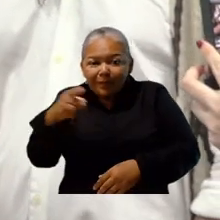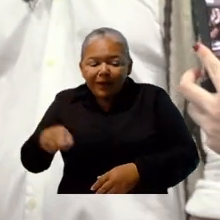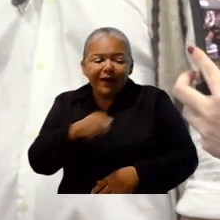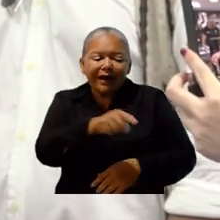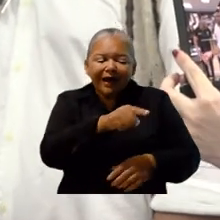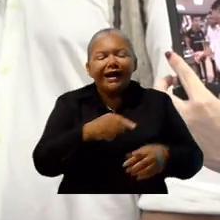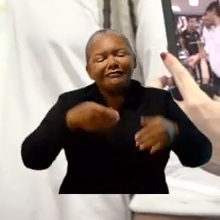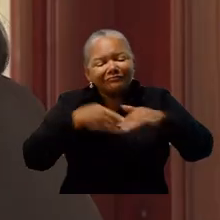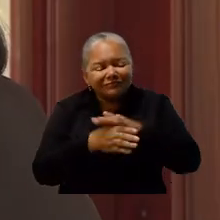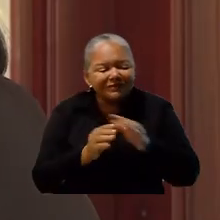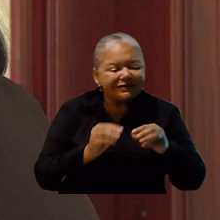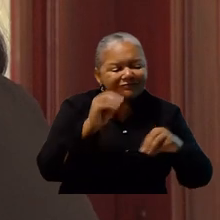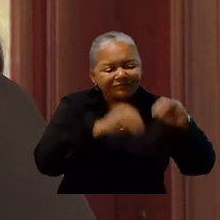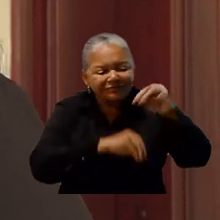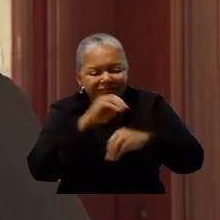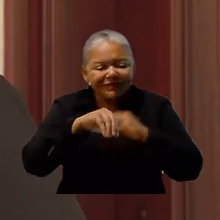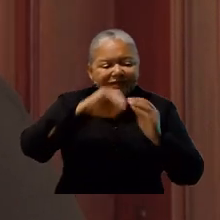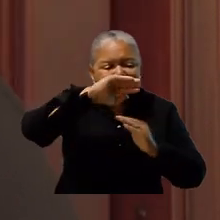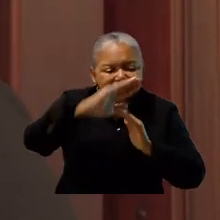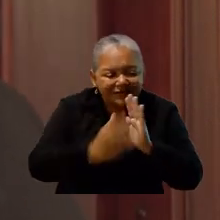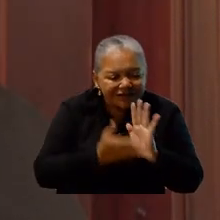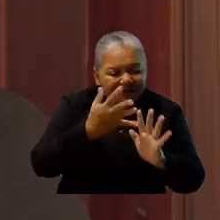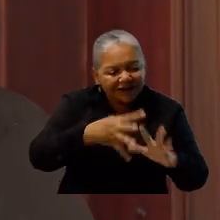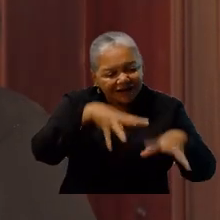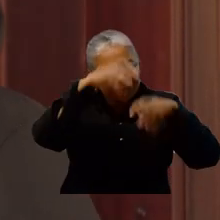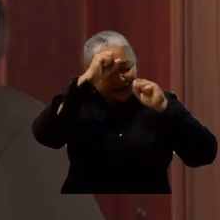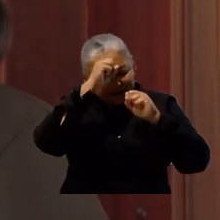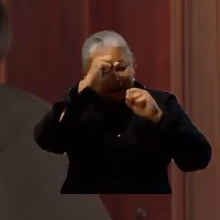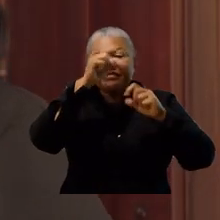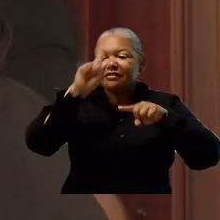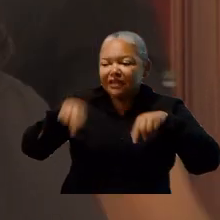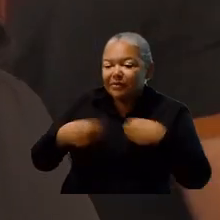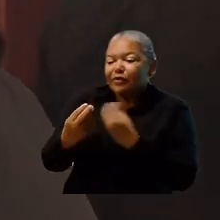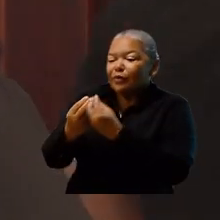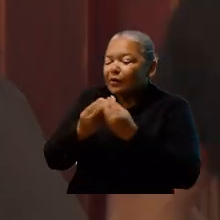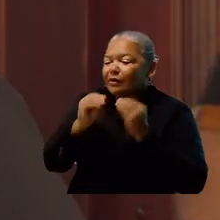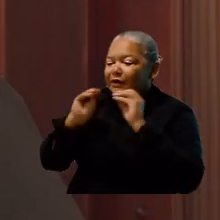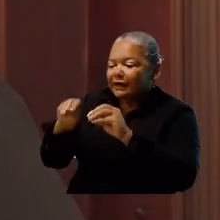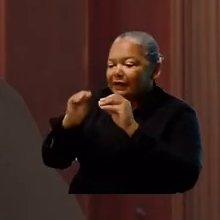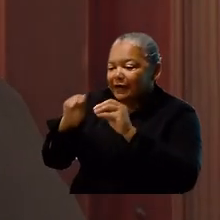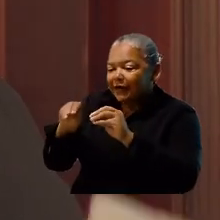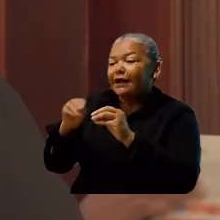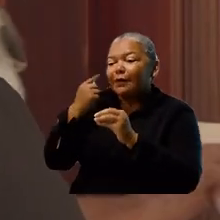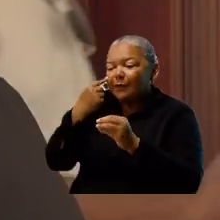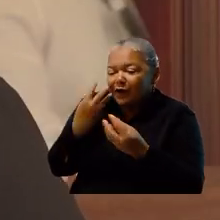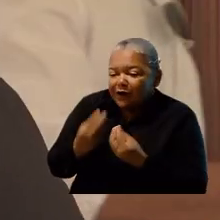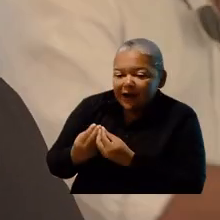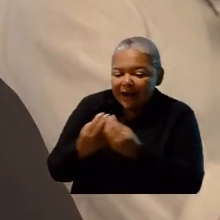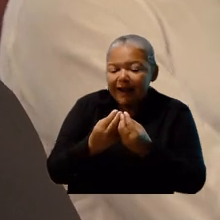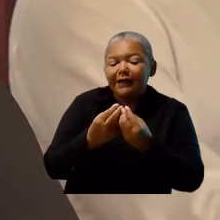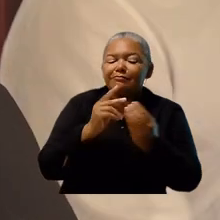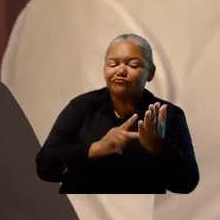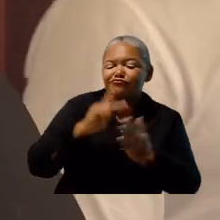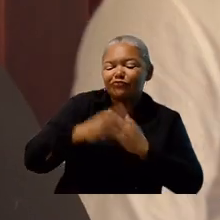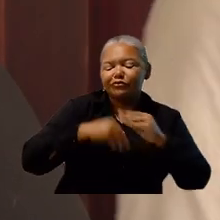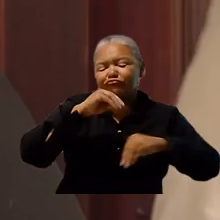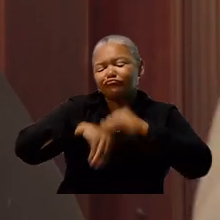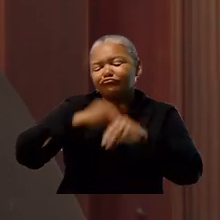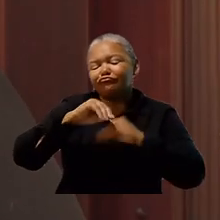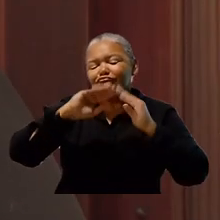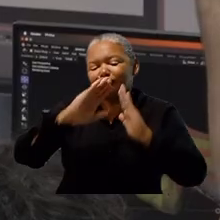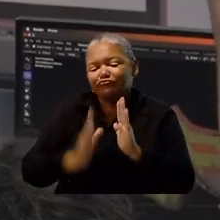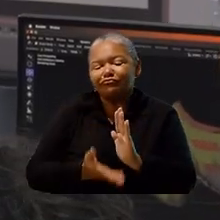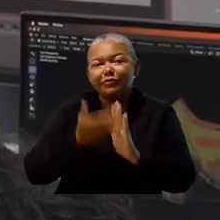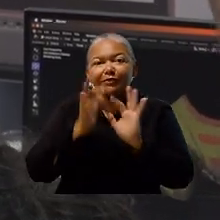tener mucha más capacidad para formar a los compañeros también para agregar más equipo de trabajo a nuestros proyectos